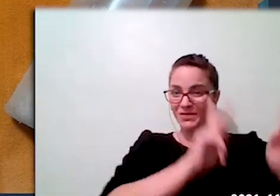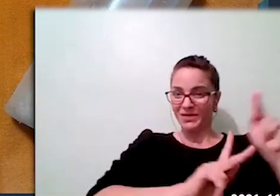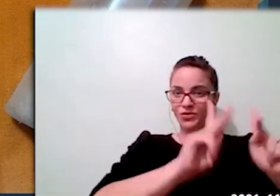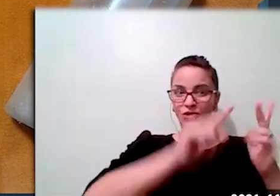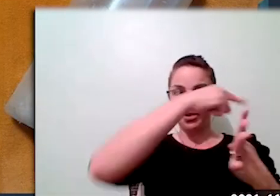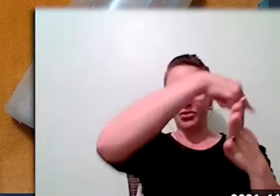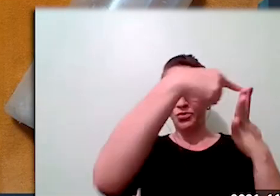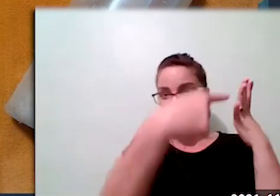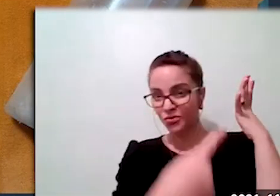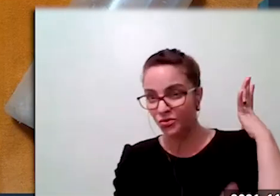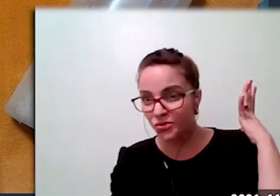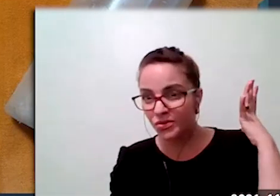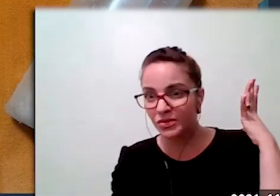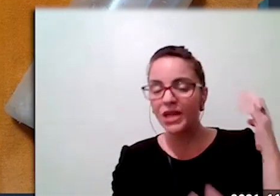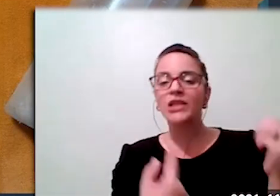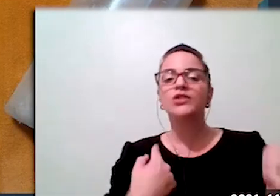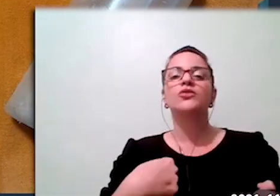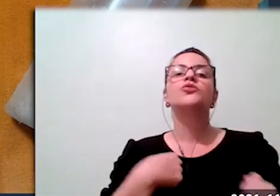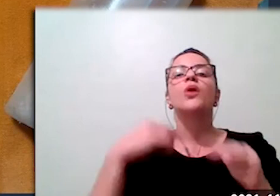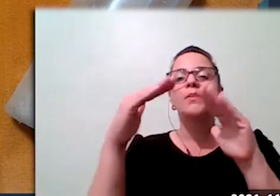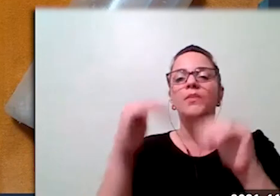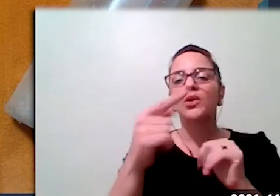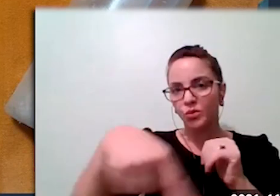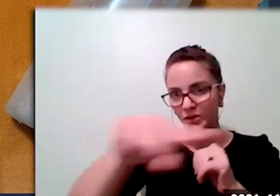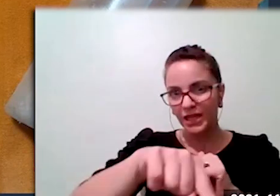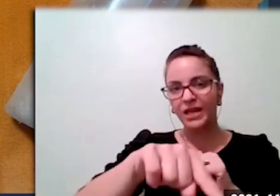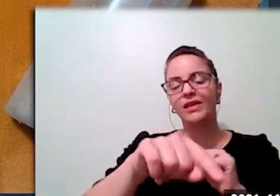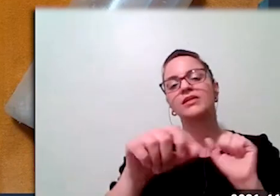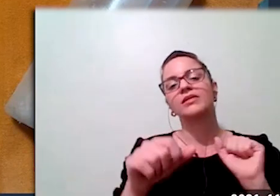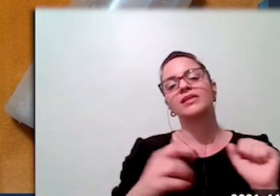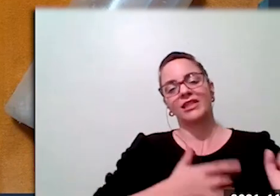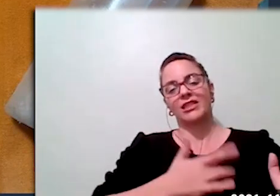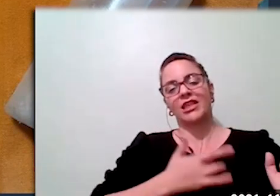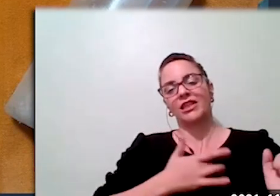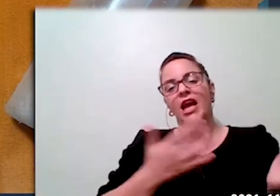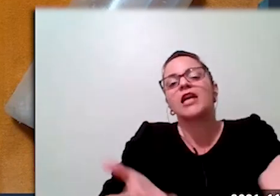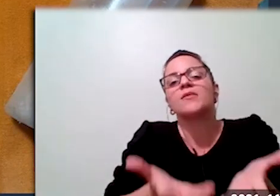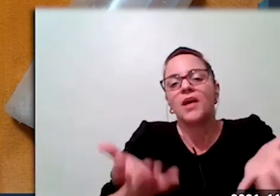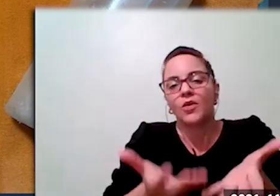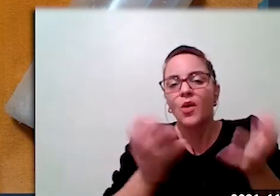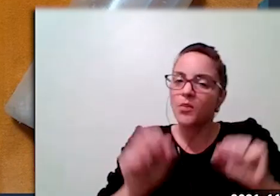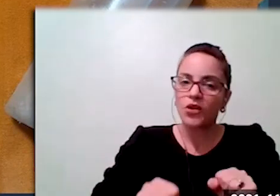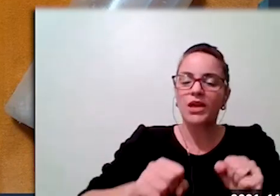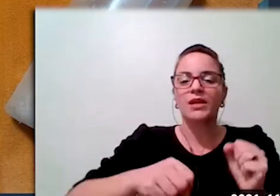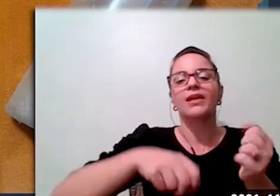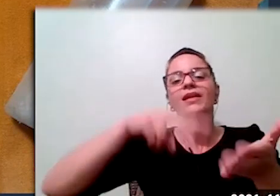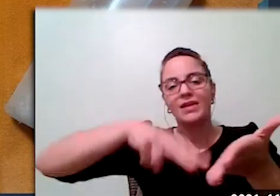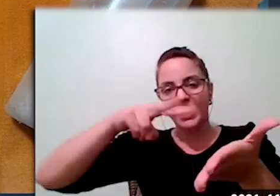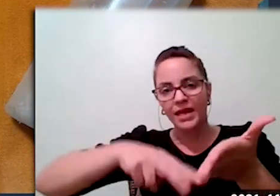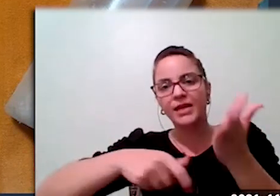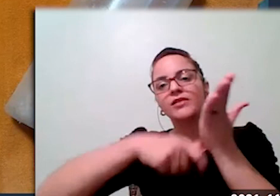espero que se sientan estimulados a leer Patrimonio número 10, una historia de